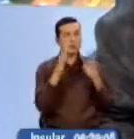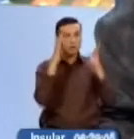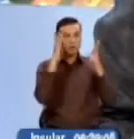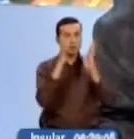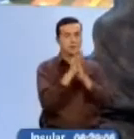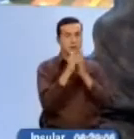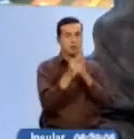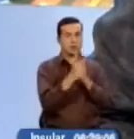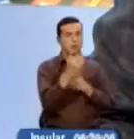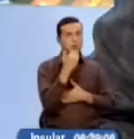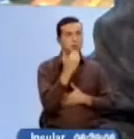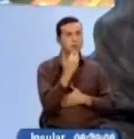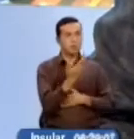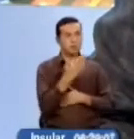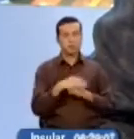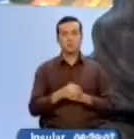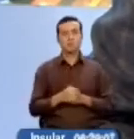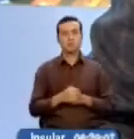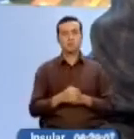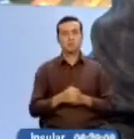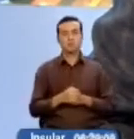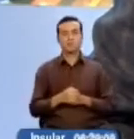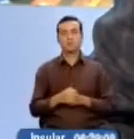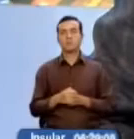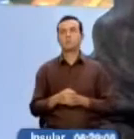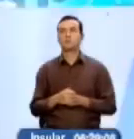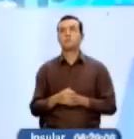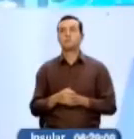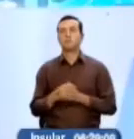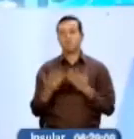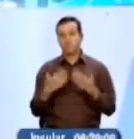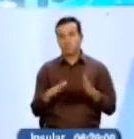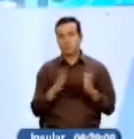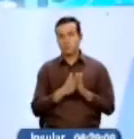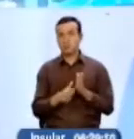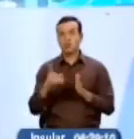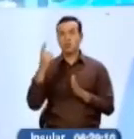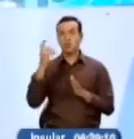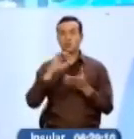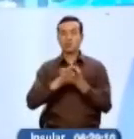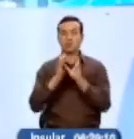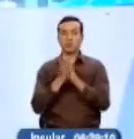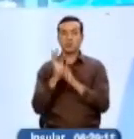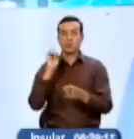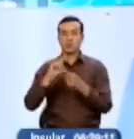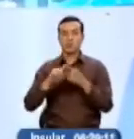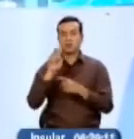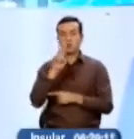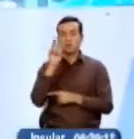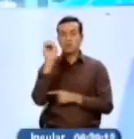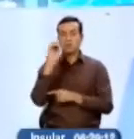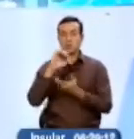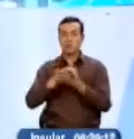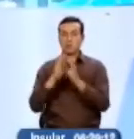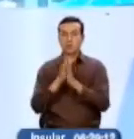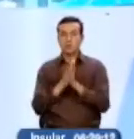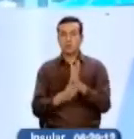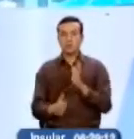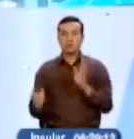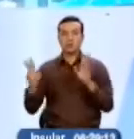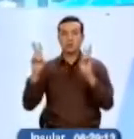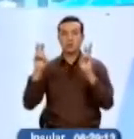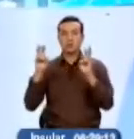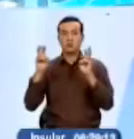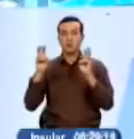del festival del libro bueno te quito que se está desarrollando desde el 11 de noviembre hasta el día 20 lo que es la